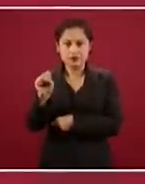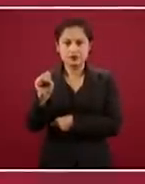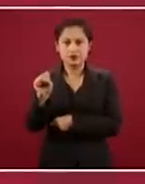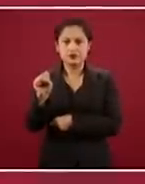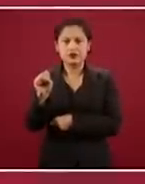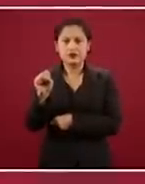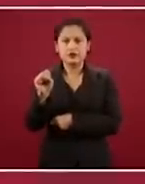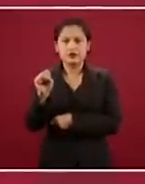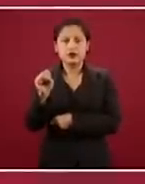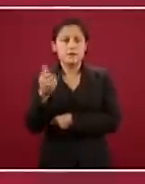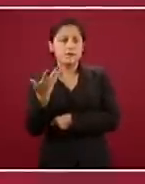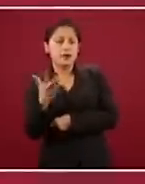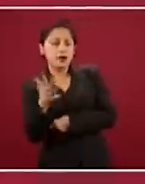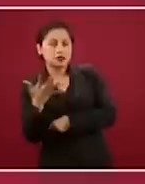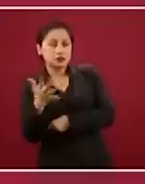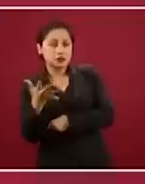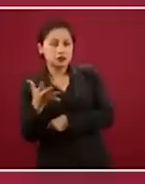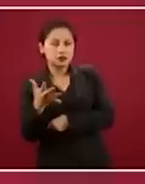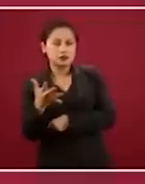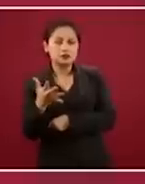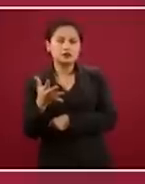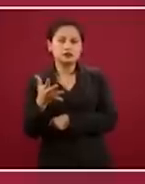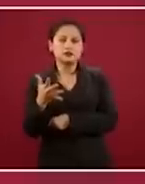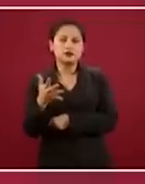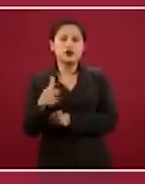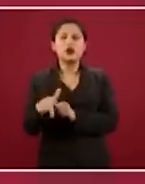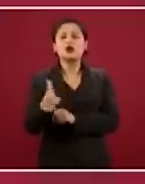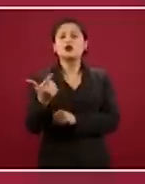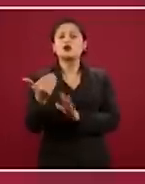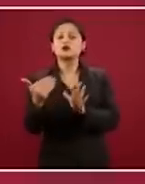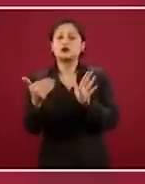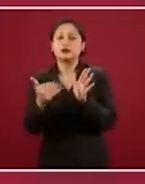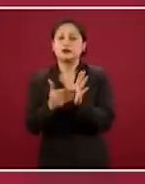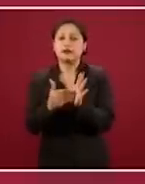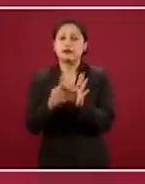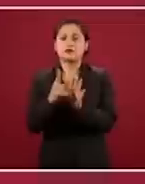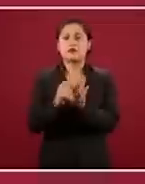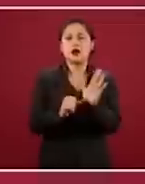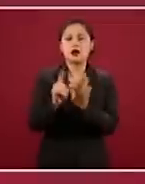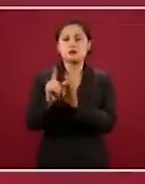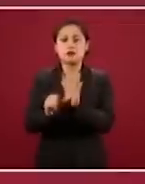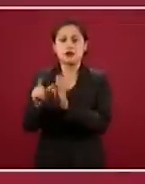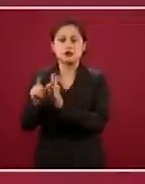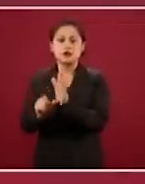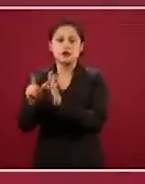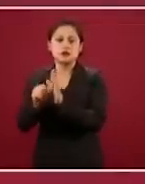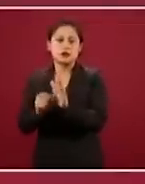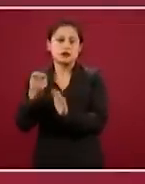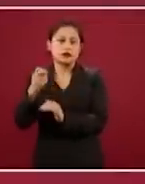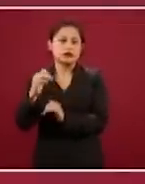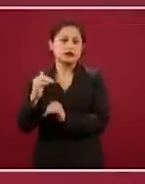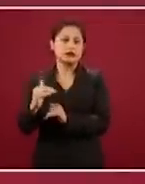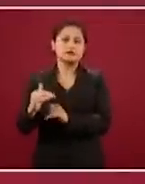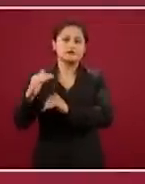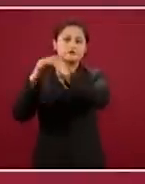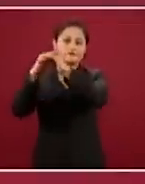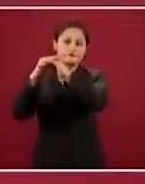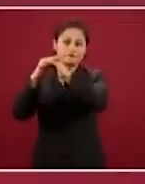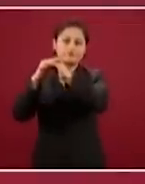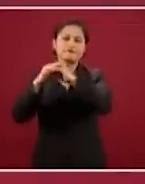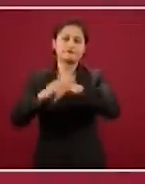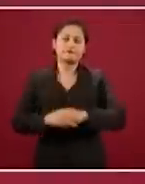pasa a los 12 mil pesos mensuales. Es el más alto.